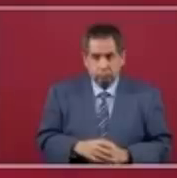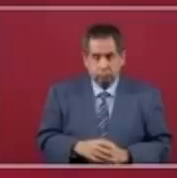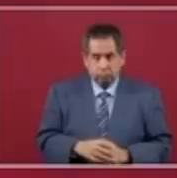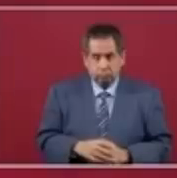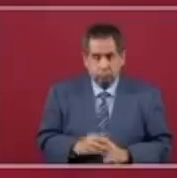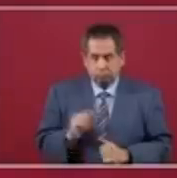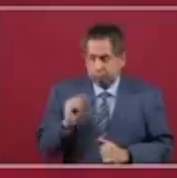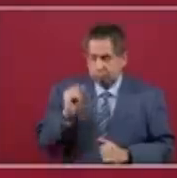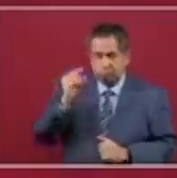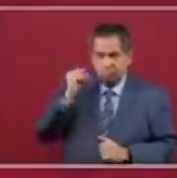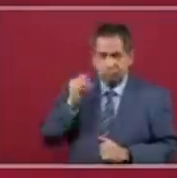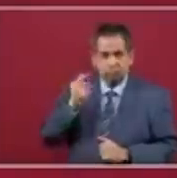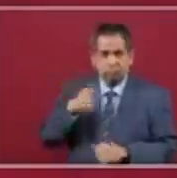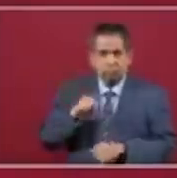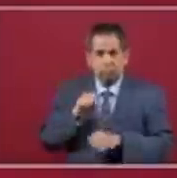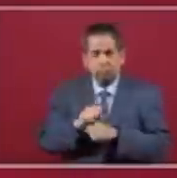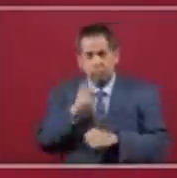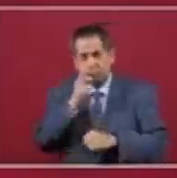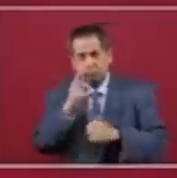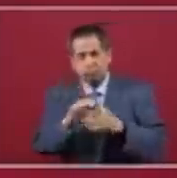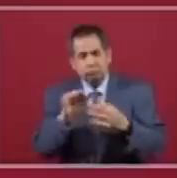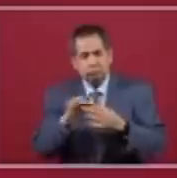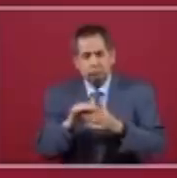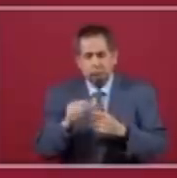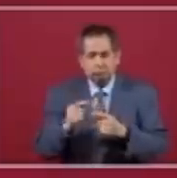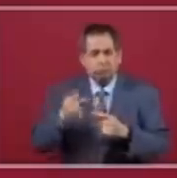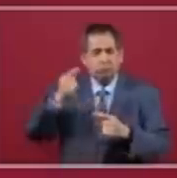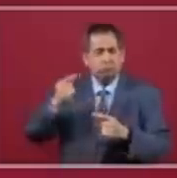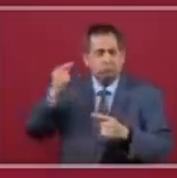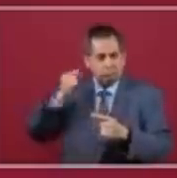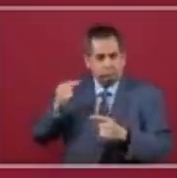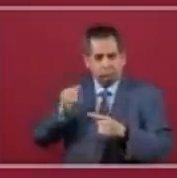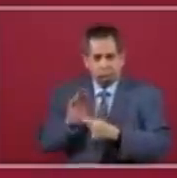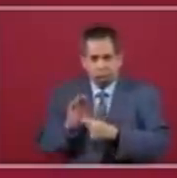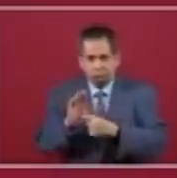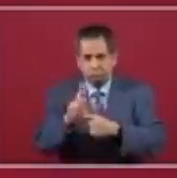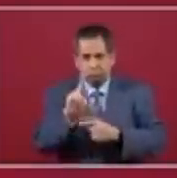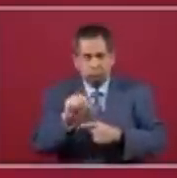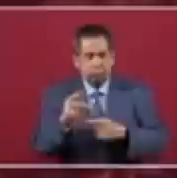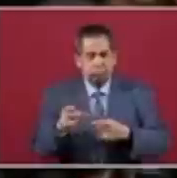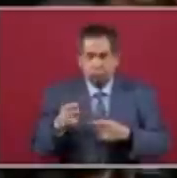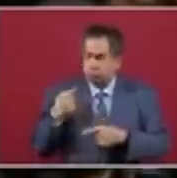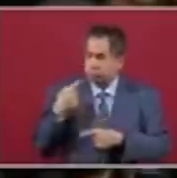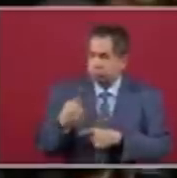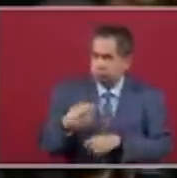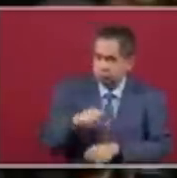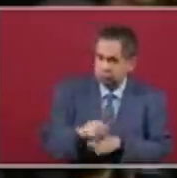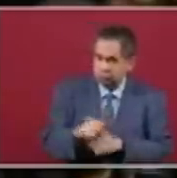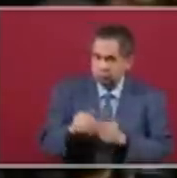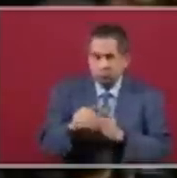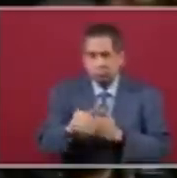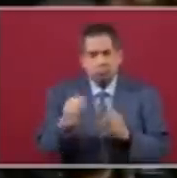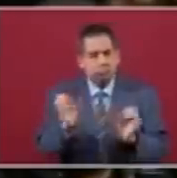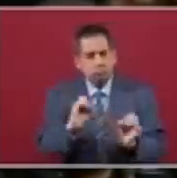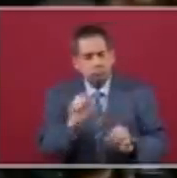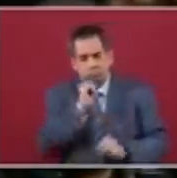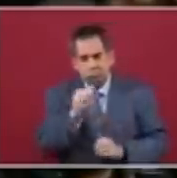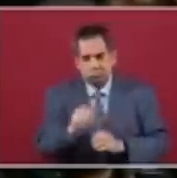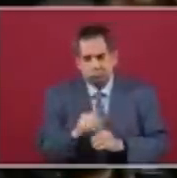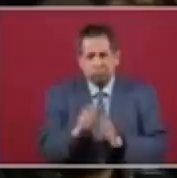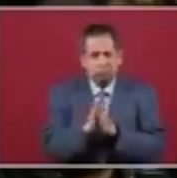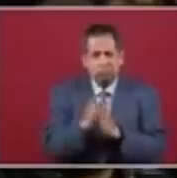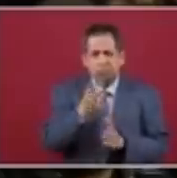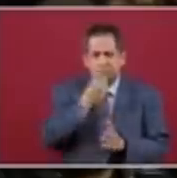Hace una semana usted me dijo que las semanas pasadas iba a presentar este plan, pero pasó la semana y no se presentó. ¿Nos